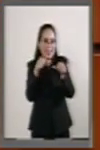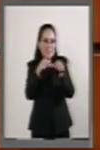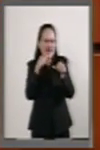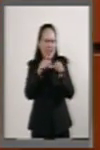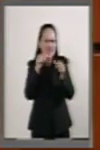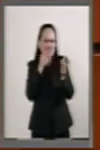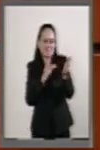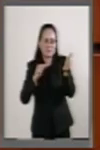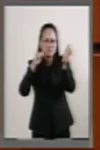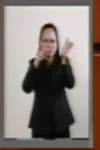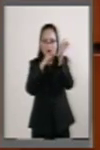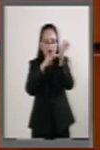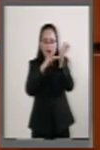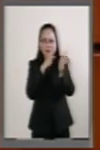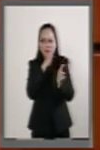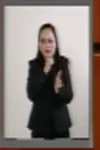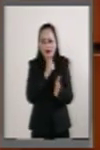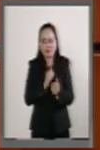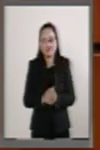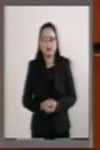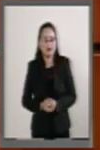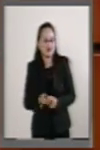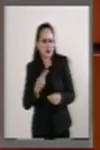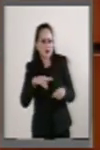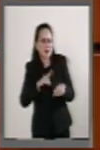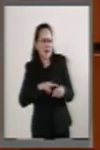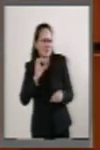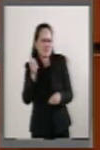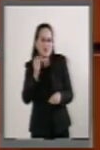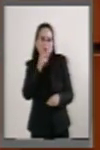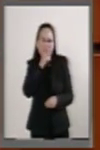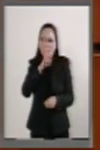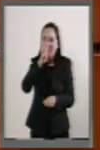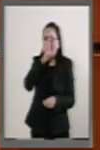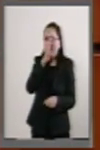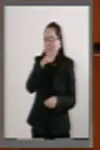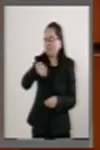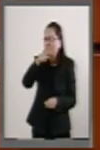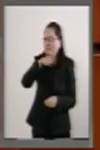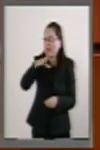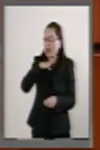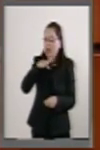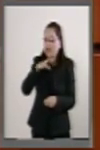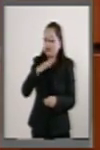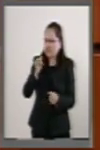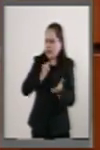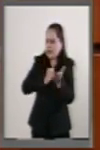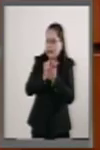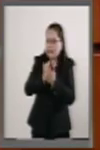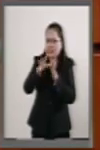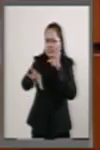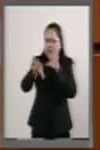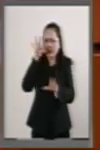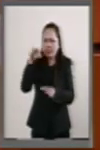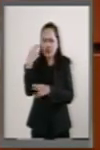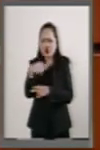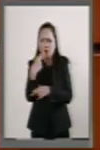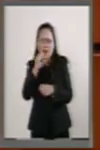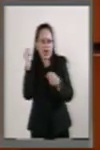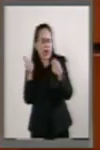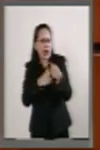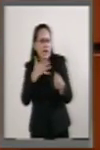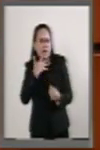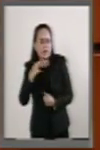Como cualquier otro padre de familia, como cualquier otra madre, pues el nombre que se elige para un hijo no es una cosa